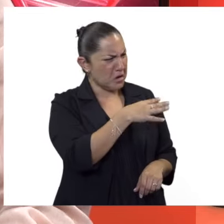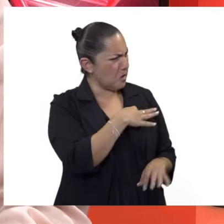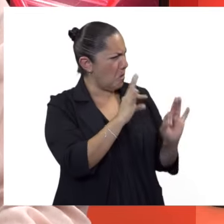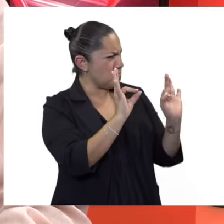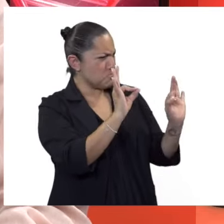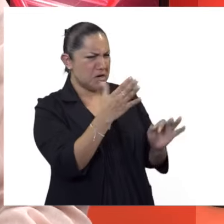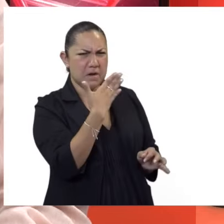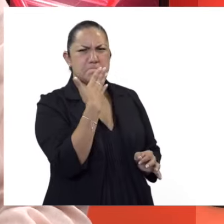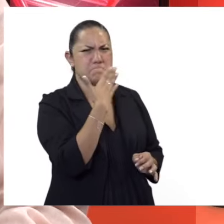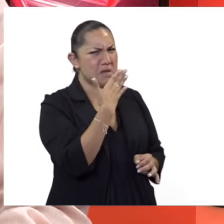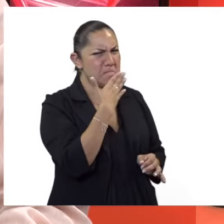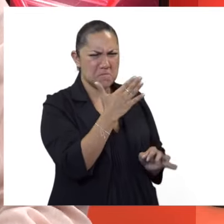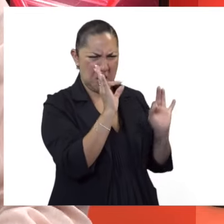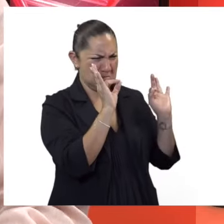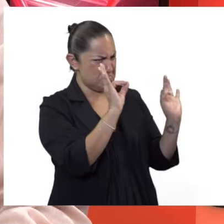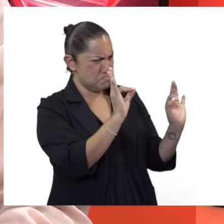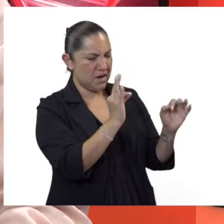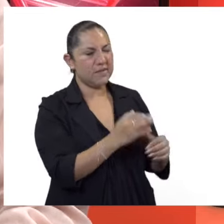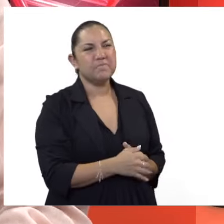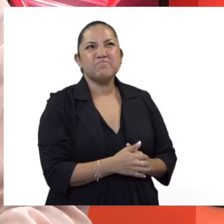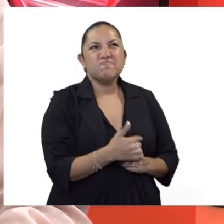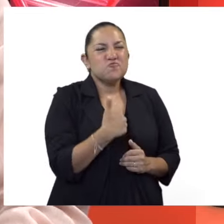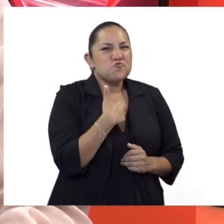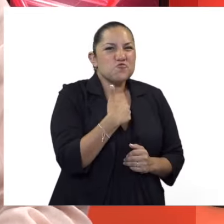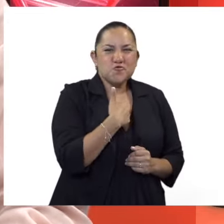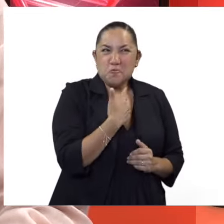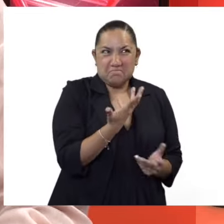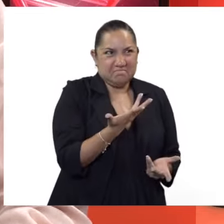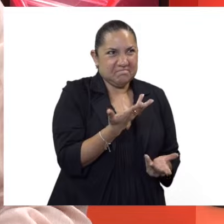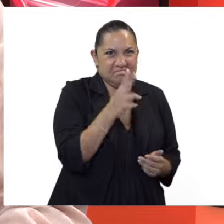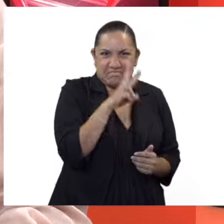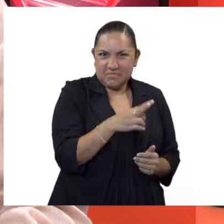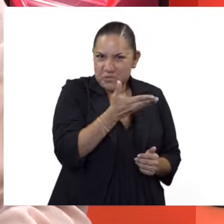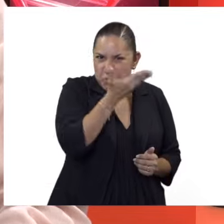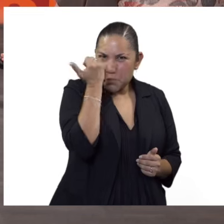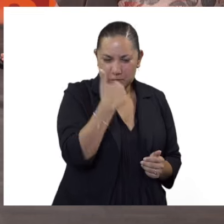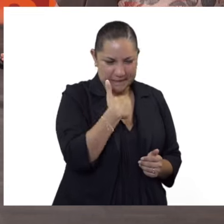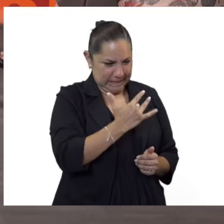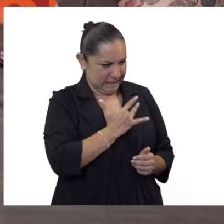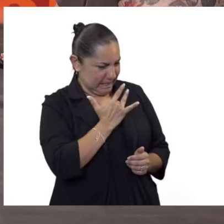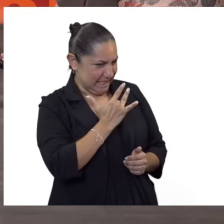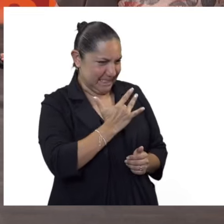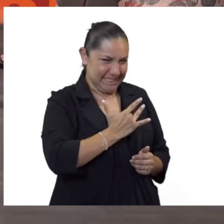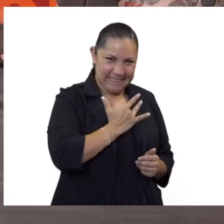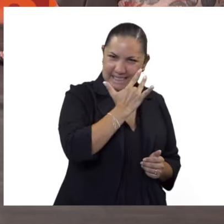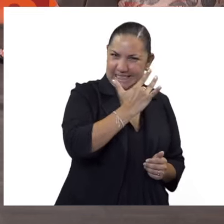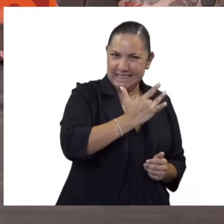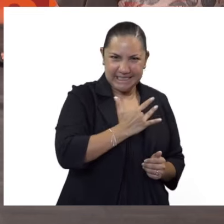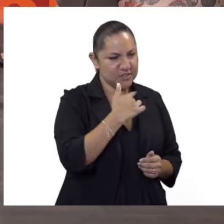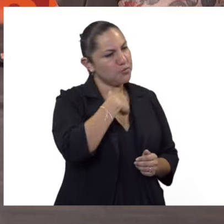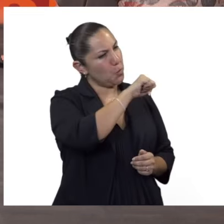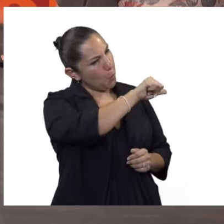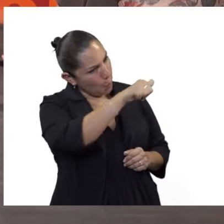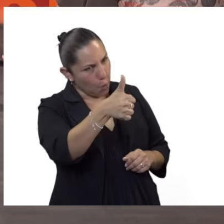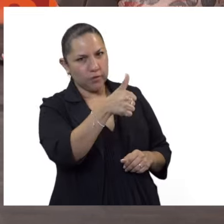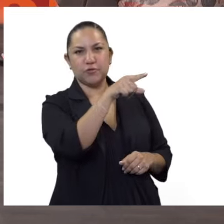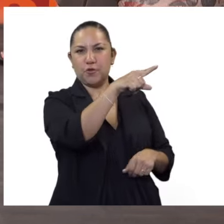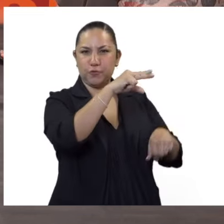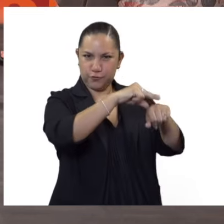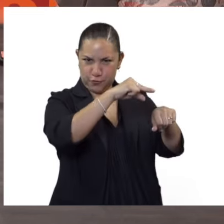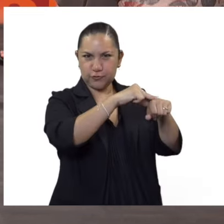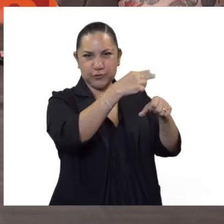perfectoo Okay este no sé por qué la intuición me decía que algo había y con un tercer pediatra hasta un